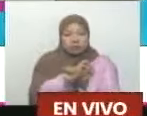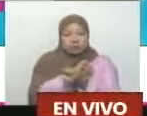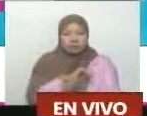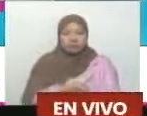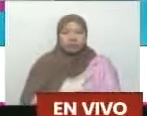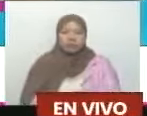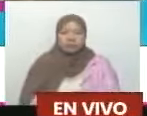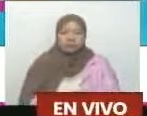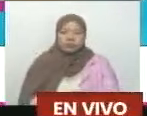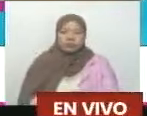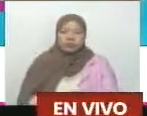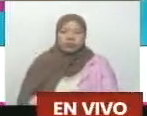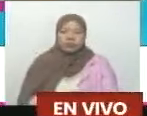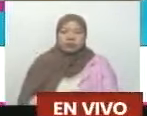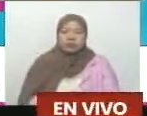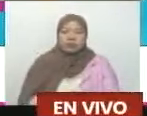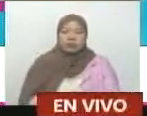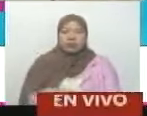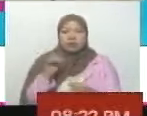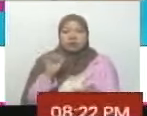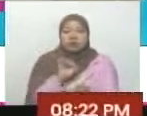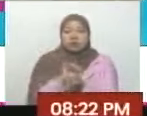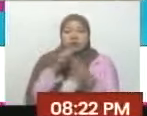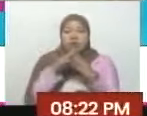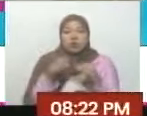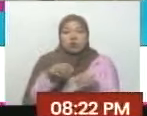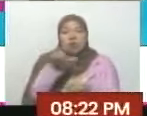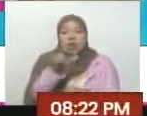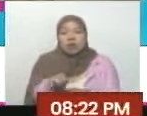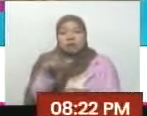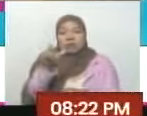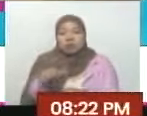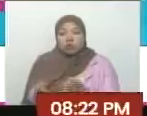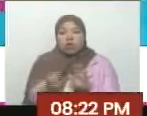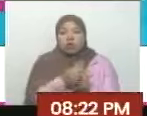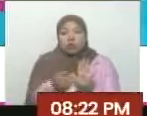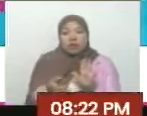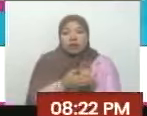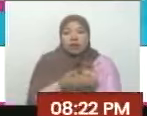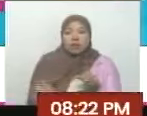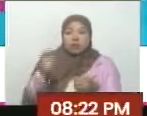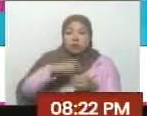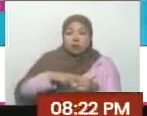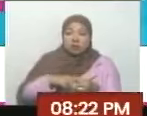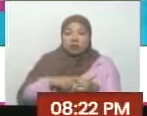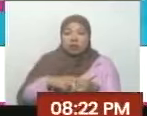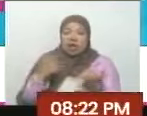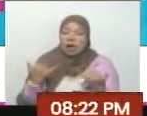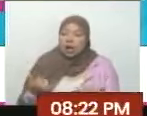Además, ha capturado a todos los golpistas, están siendo juzgados